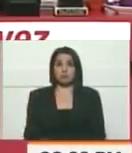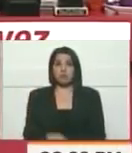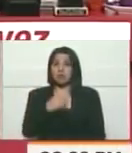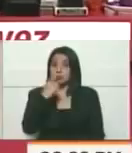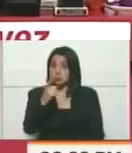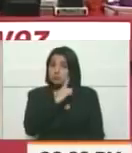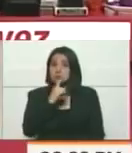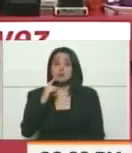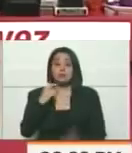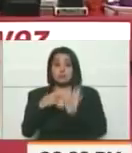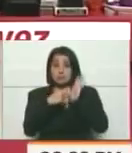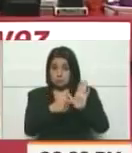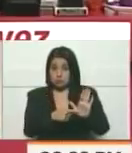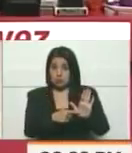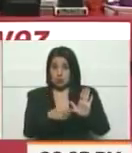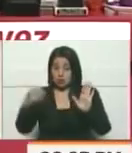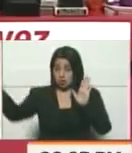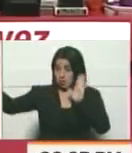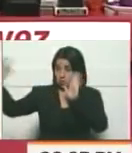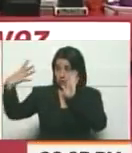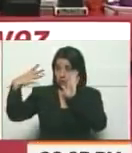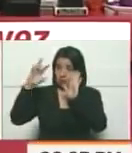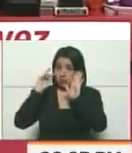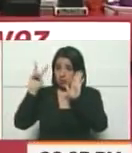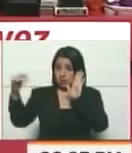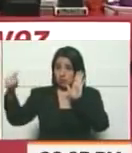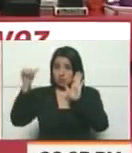dice. Mete la luz aquí, compadre.